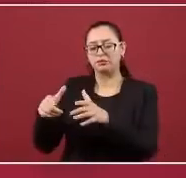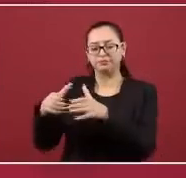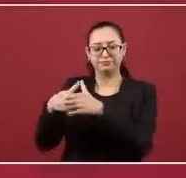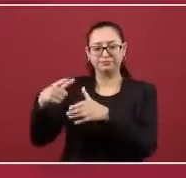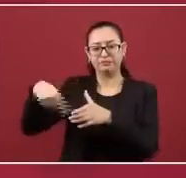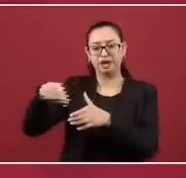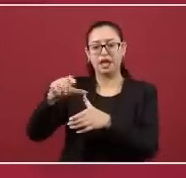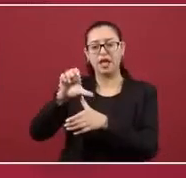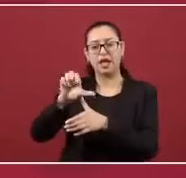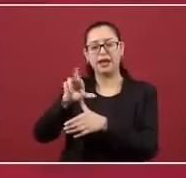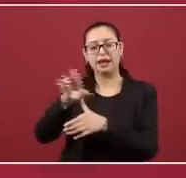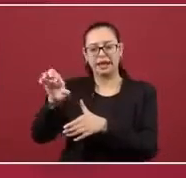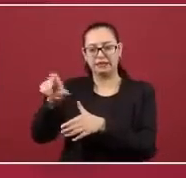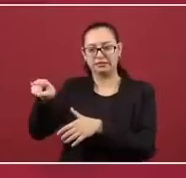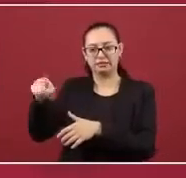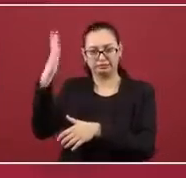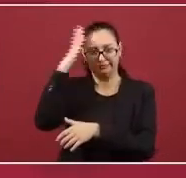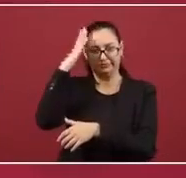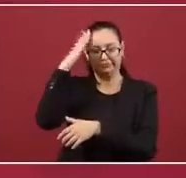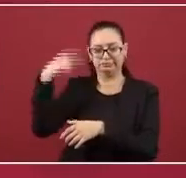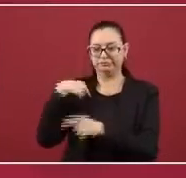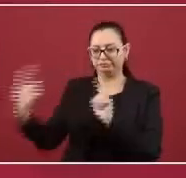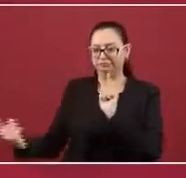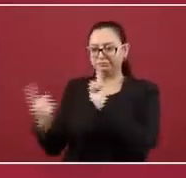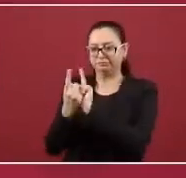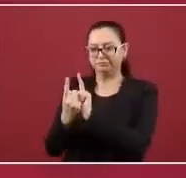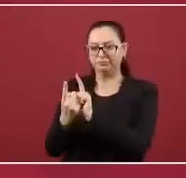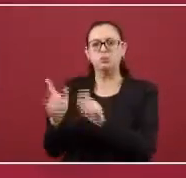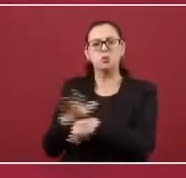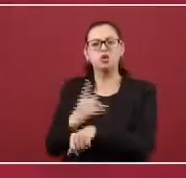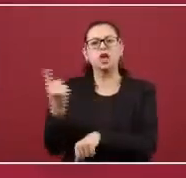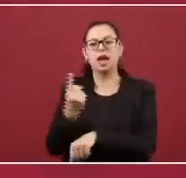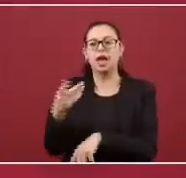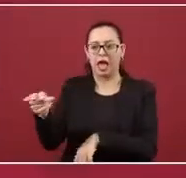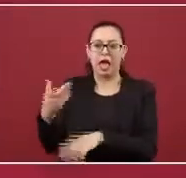El antecedente es de que él solicitó una audiencia,